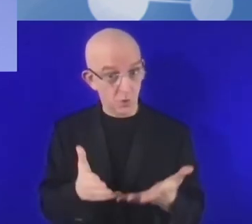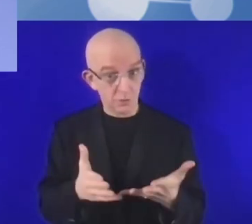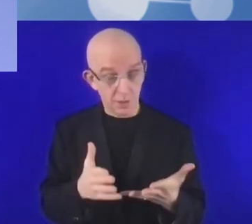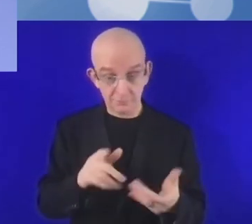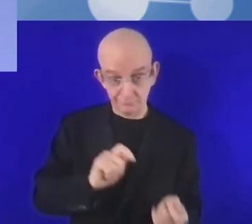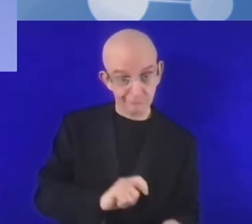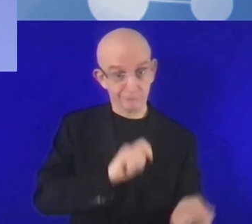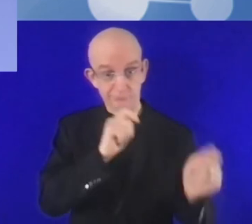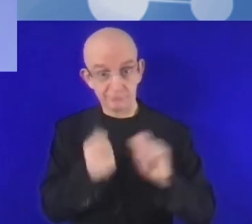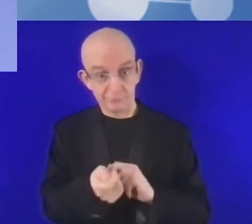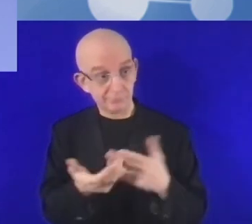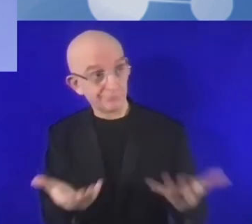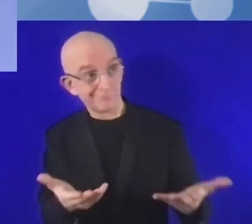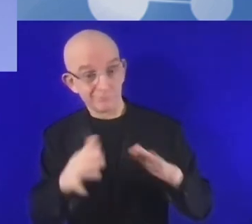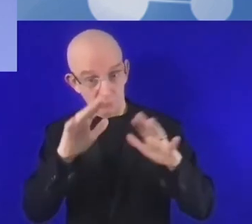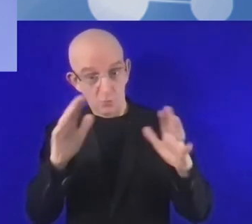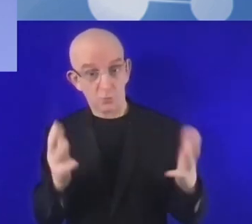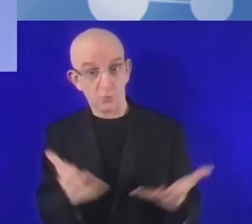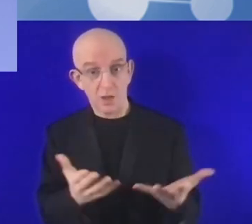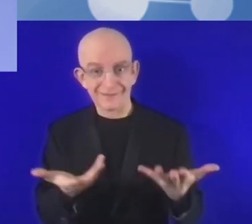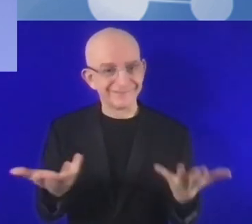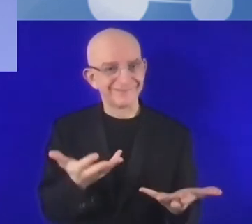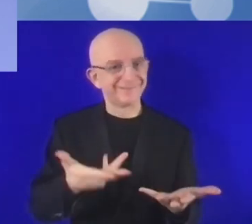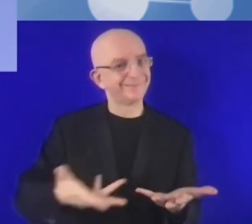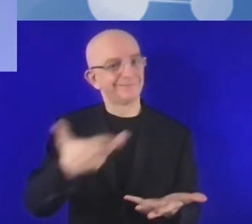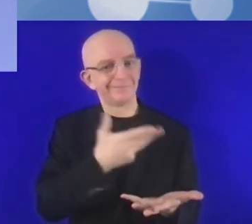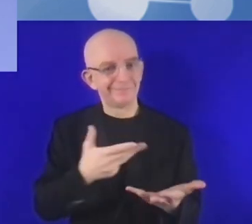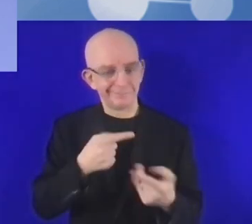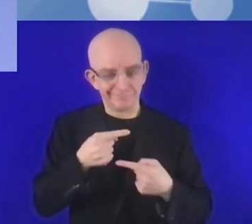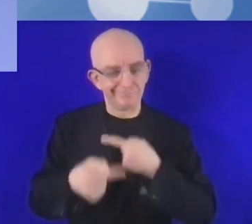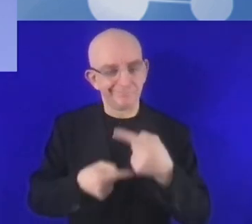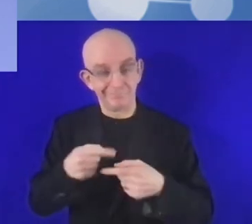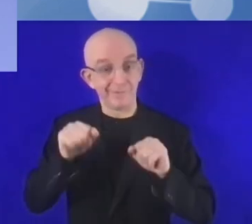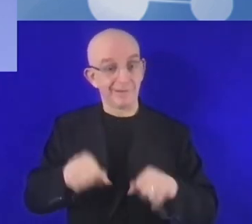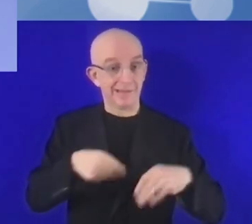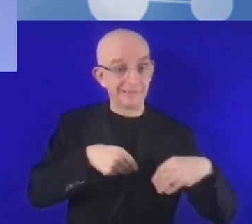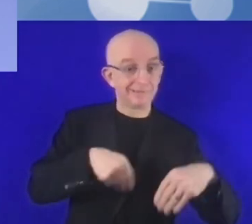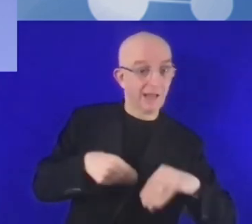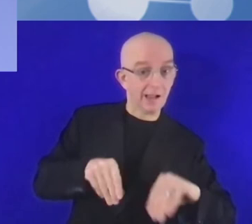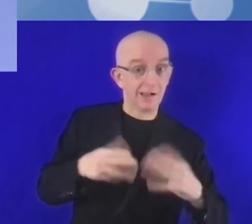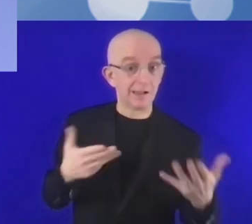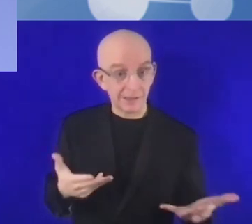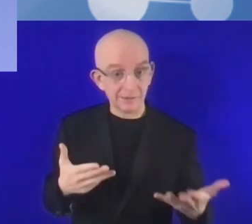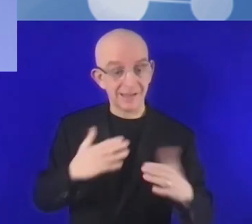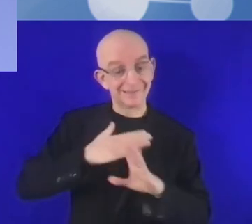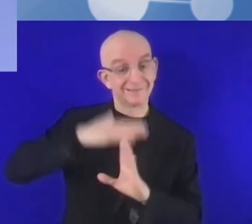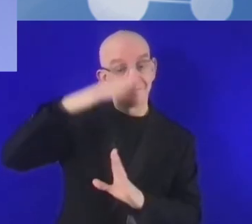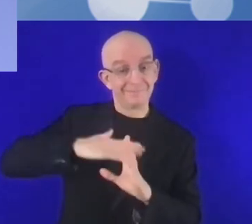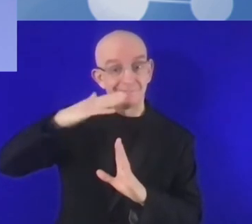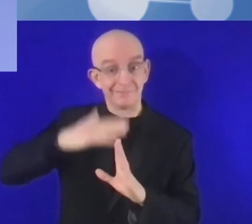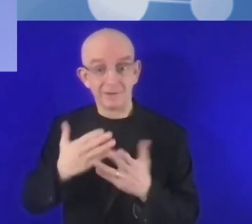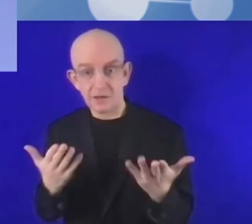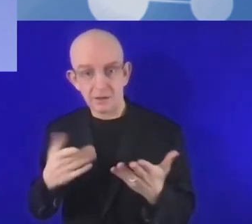en la música y este aspecto humano es algo que todavía no se aprovecha lo suficientemente bien en los cambios que estamos